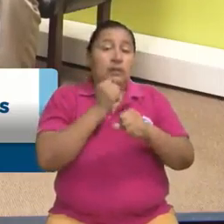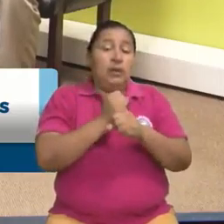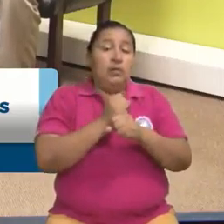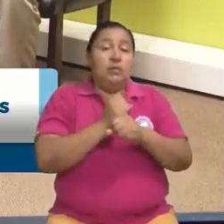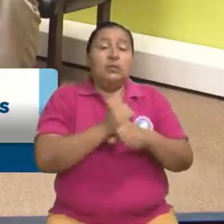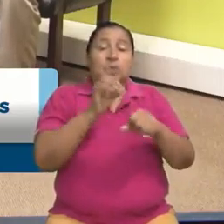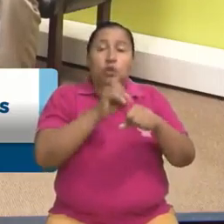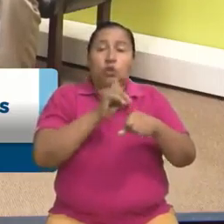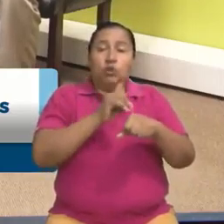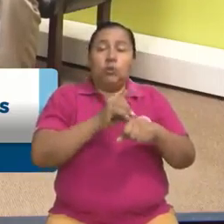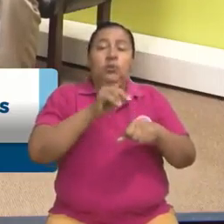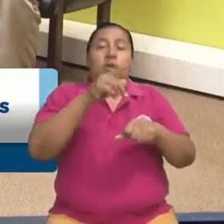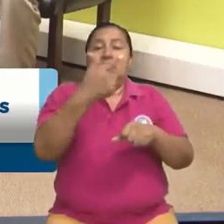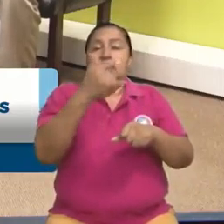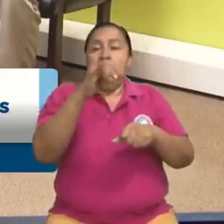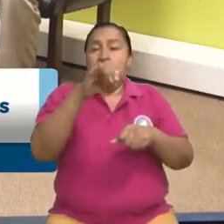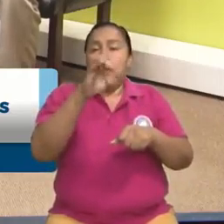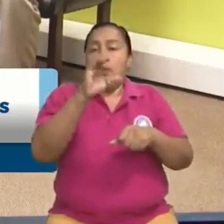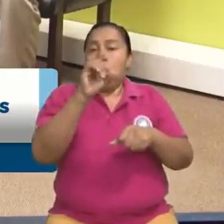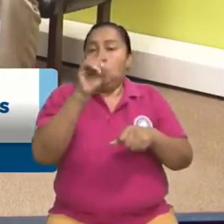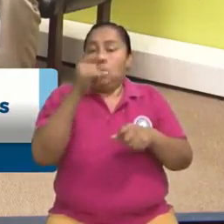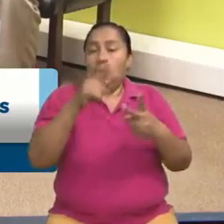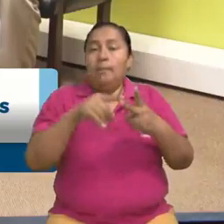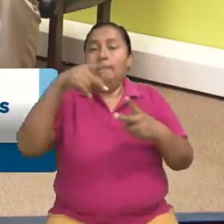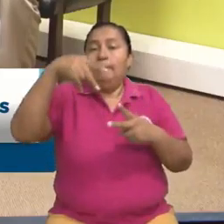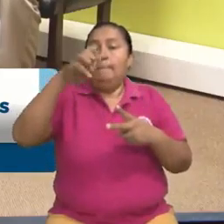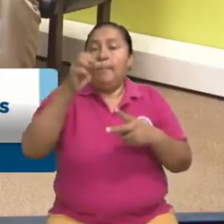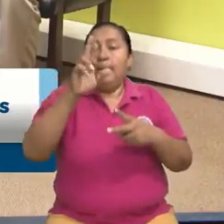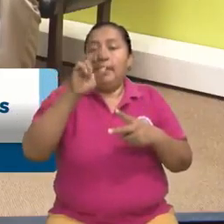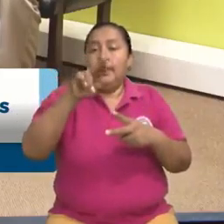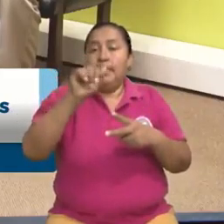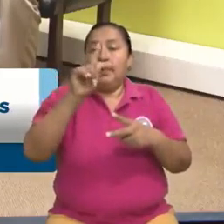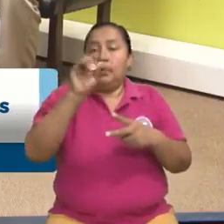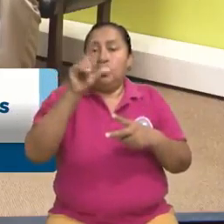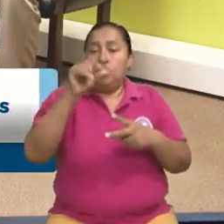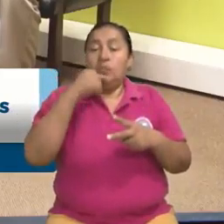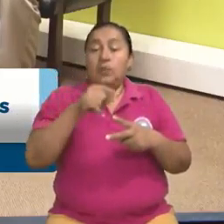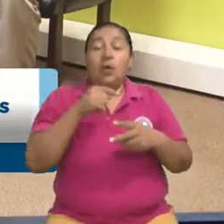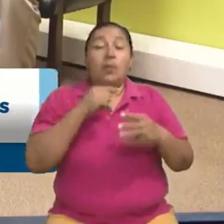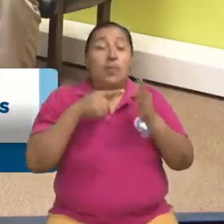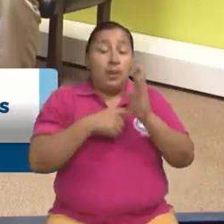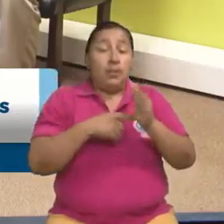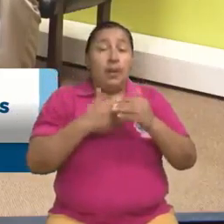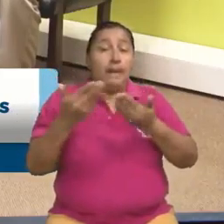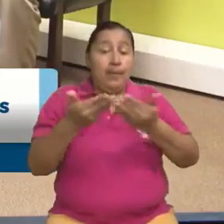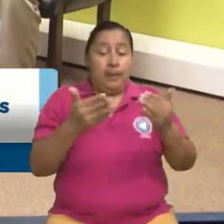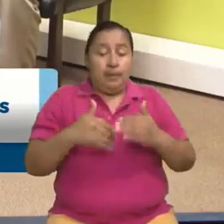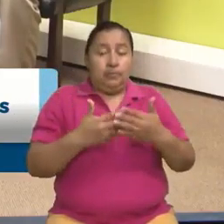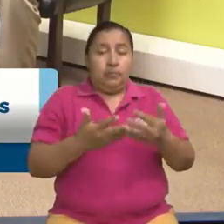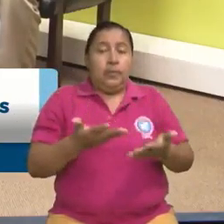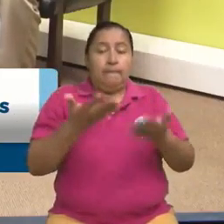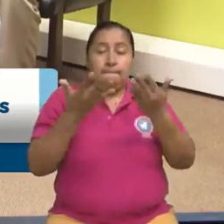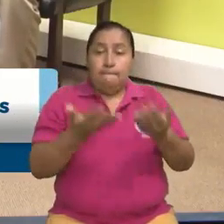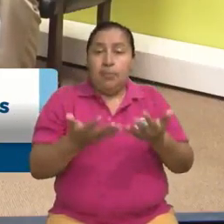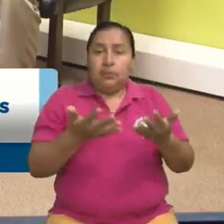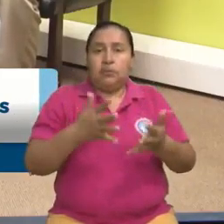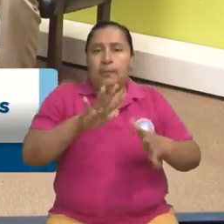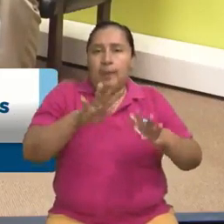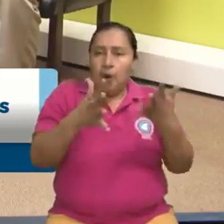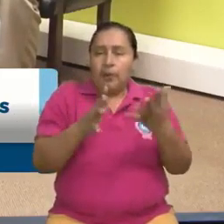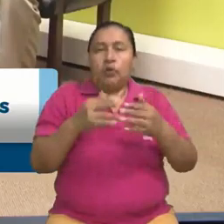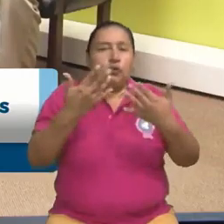el perinatólogo. Cuando el bebé va entrando en un periodo que el peso tiene que ser un peso establecido, normal,